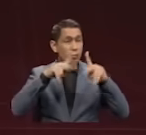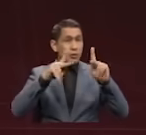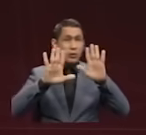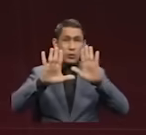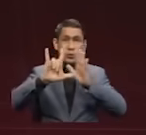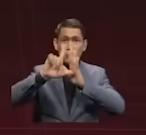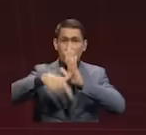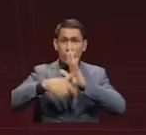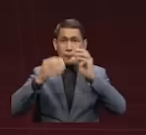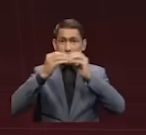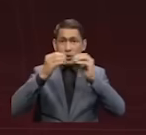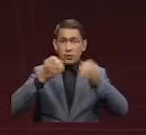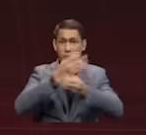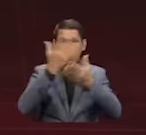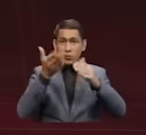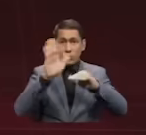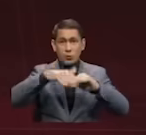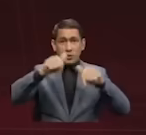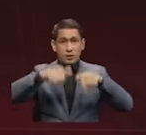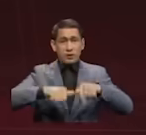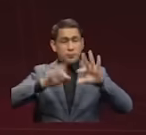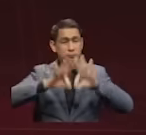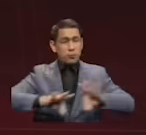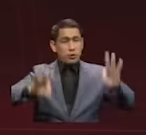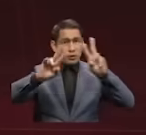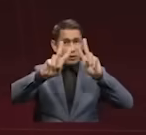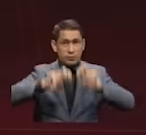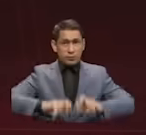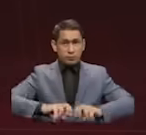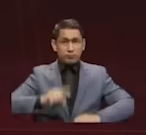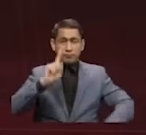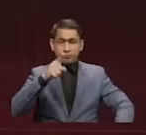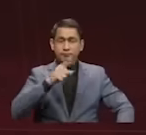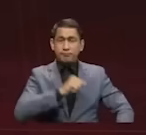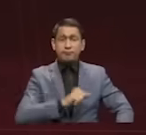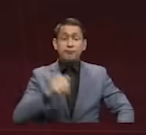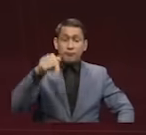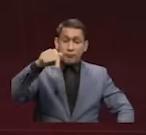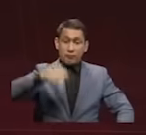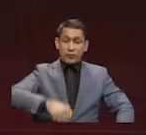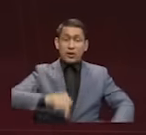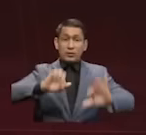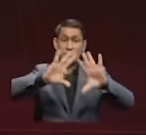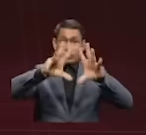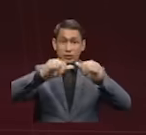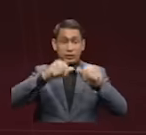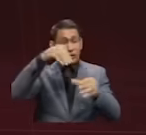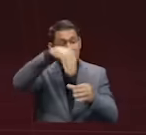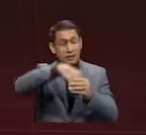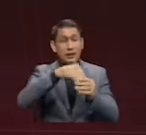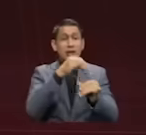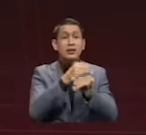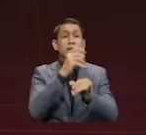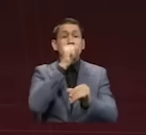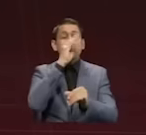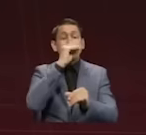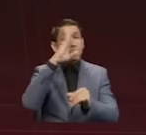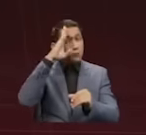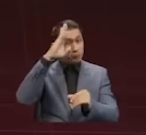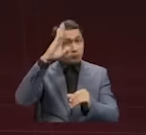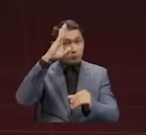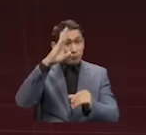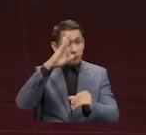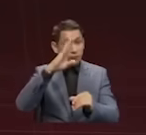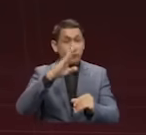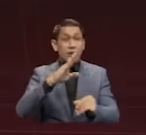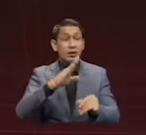a contar más detalles en torno a este importante operativo en contra de la corrupción en el sistema de la Agencia Nacional de Tránsito, que de casa adentro